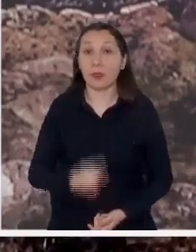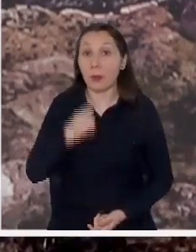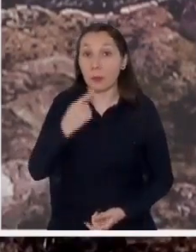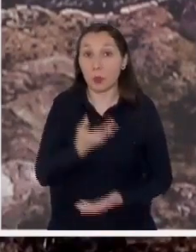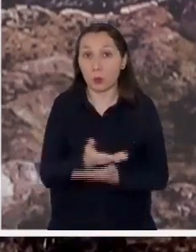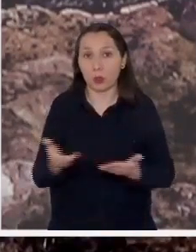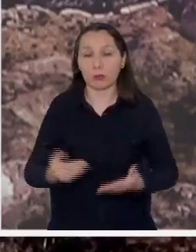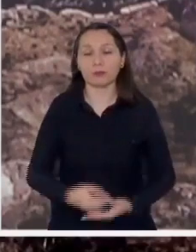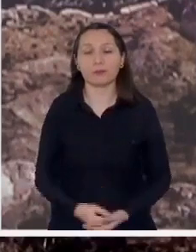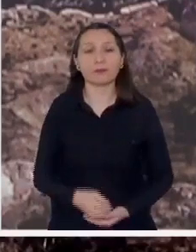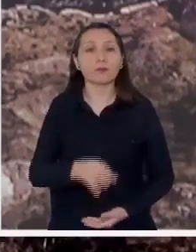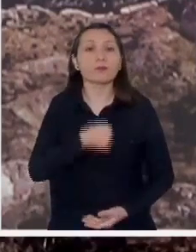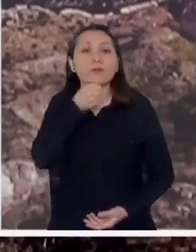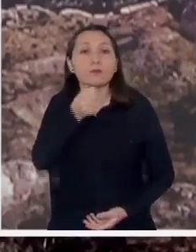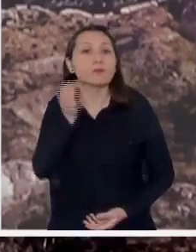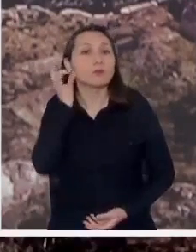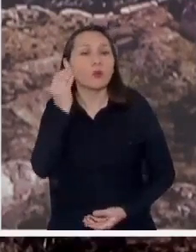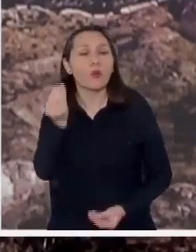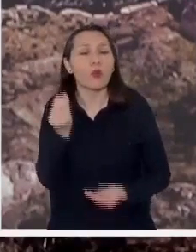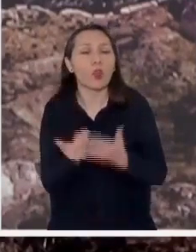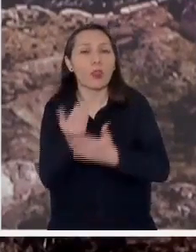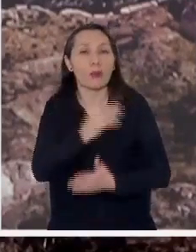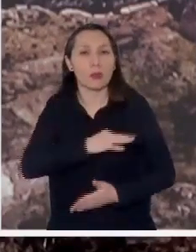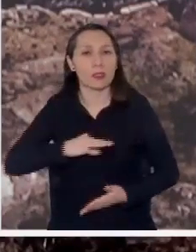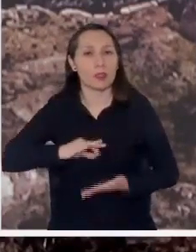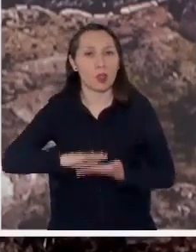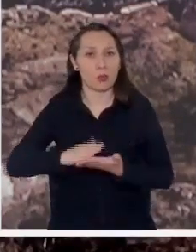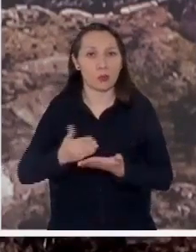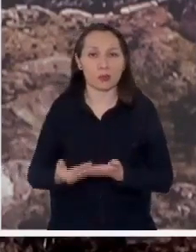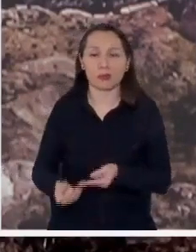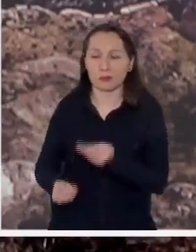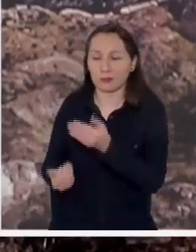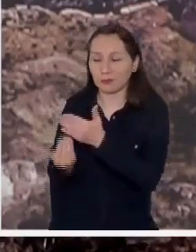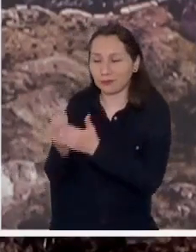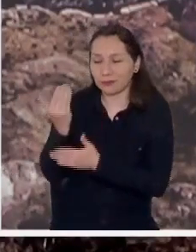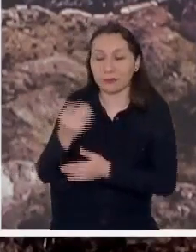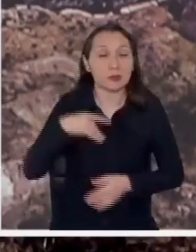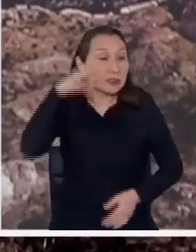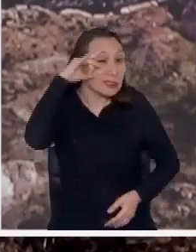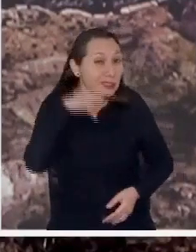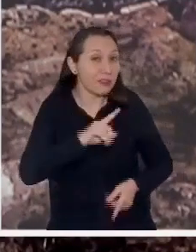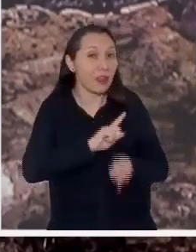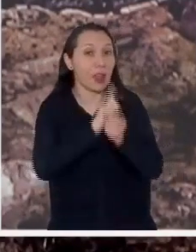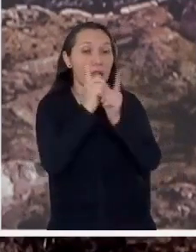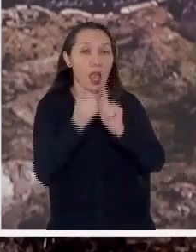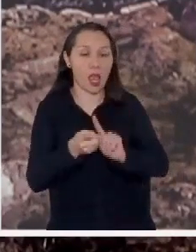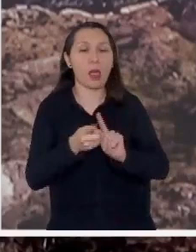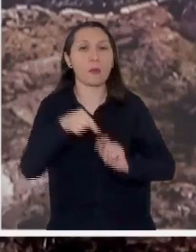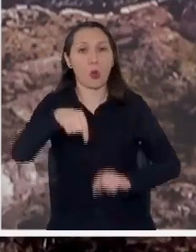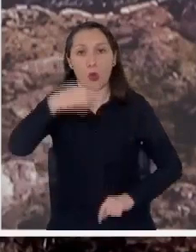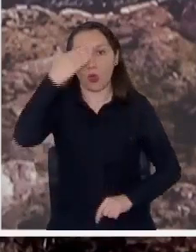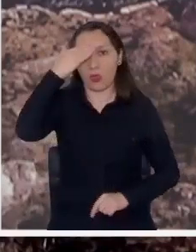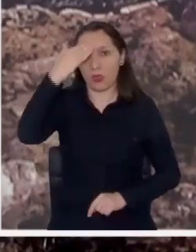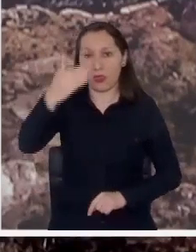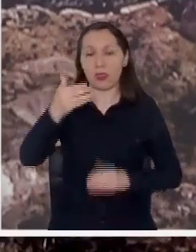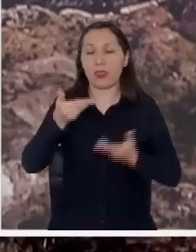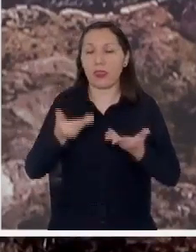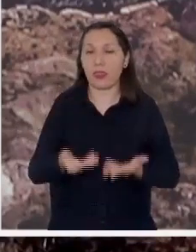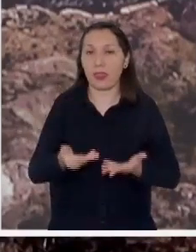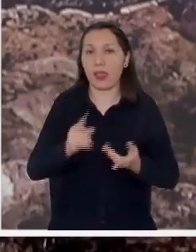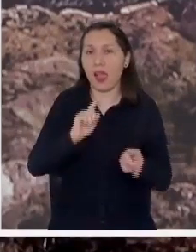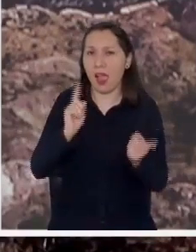preguntas ministra cómo está Buenos días Bueno ya sabemos que van a haber cambios en el el día de hoy